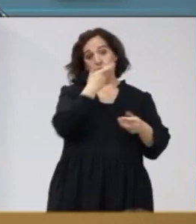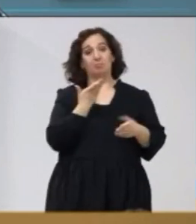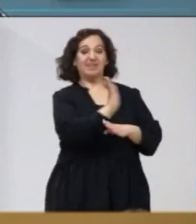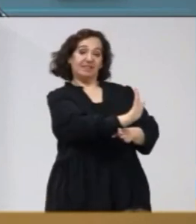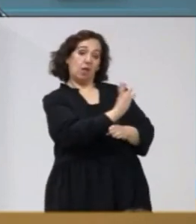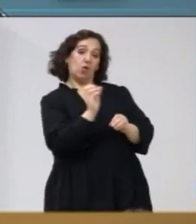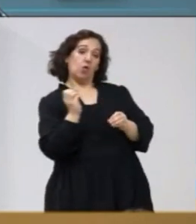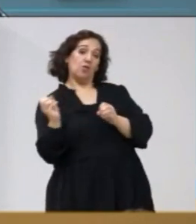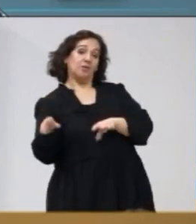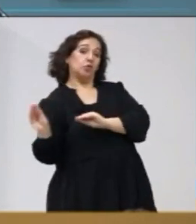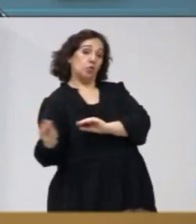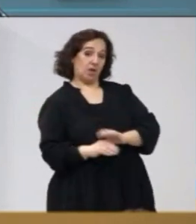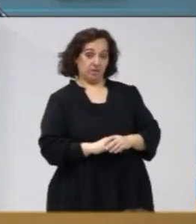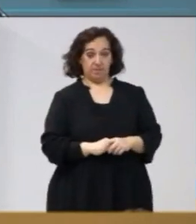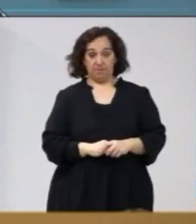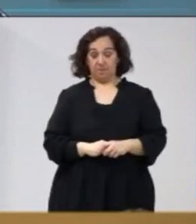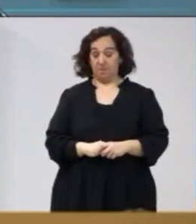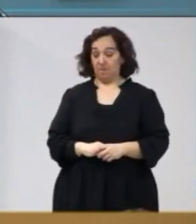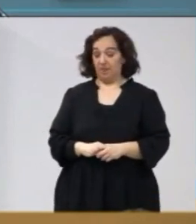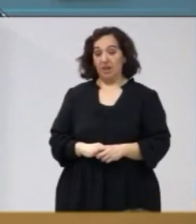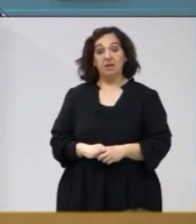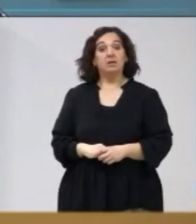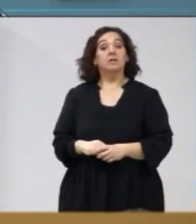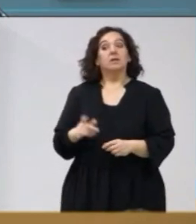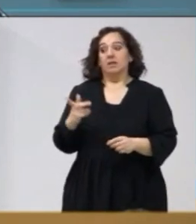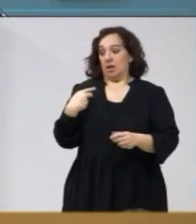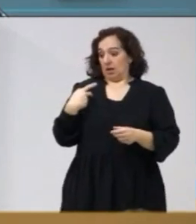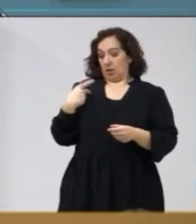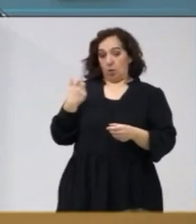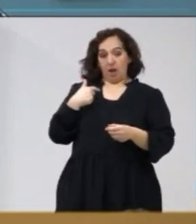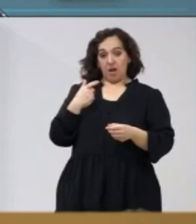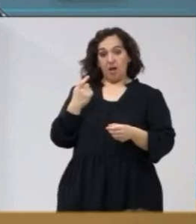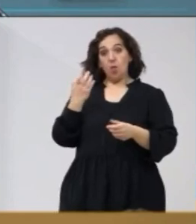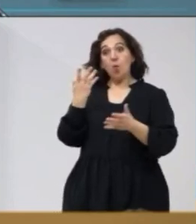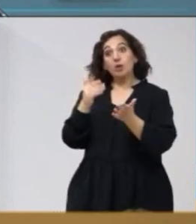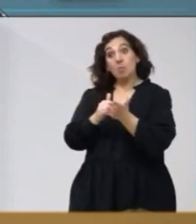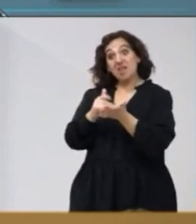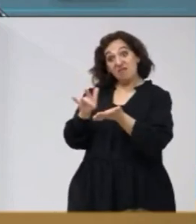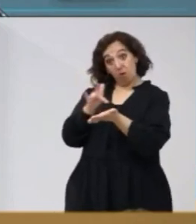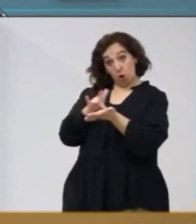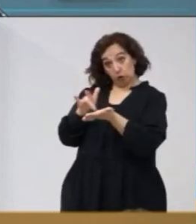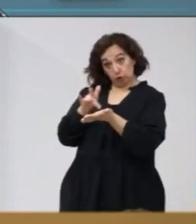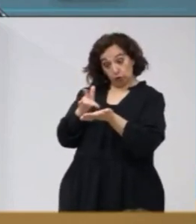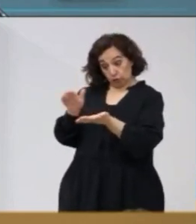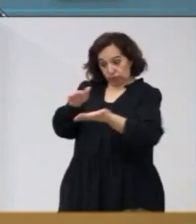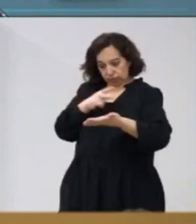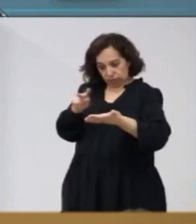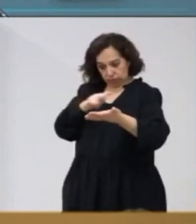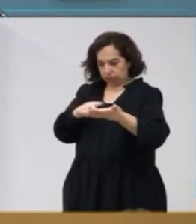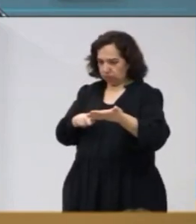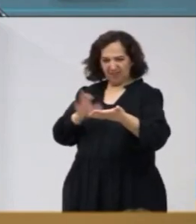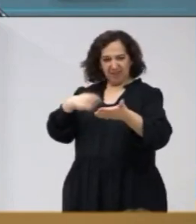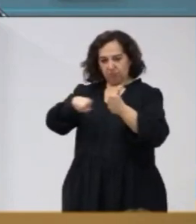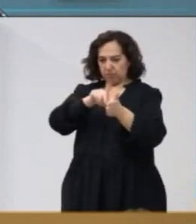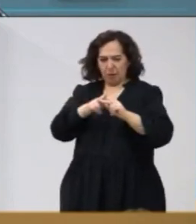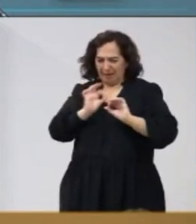Y vuelvo a repetir, sin que haya en los 400 folios nada, 4.000, nada que haga referencia